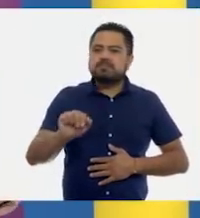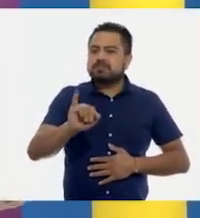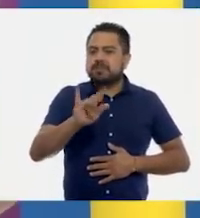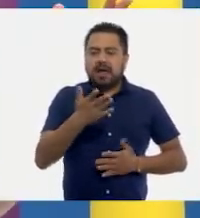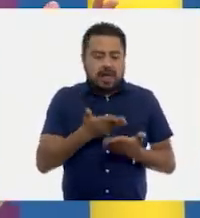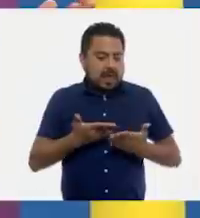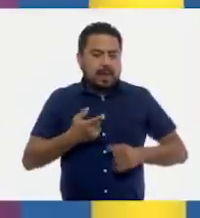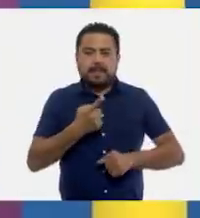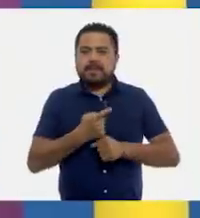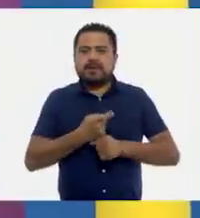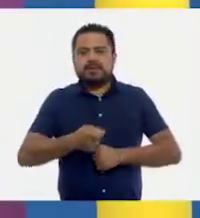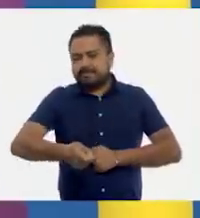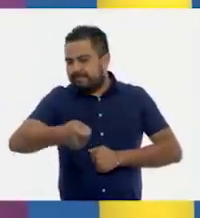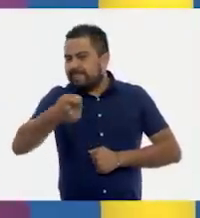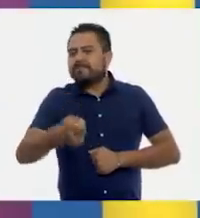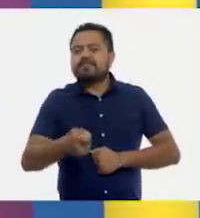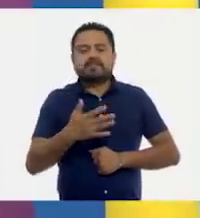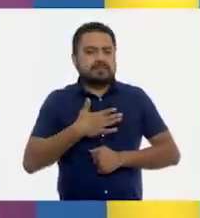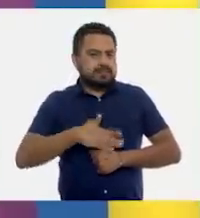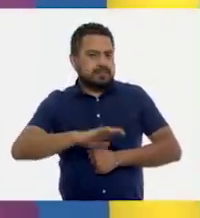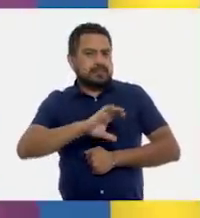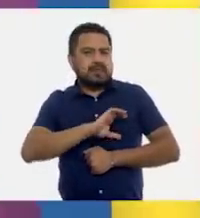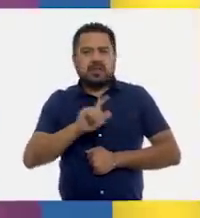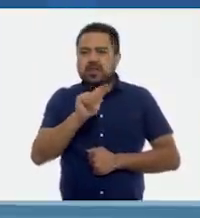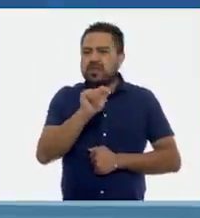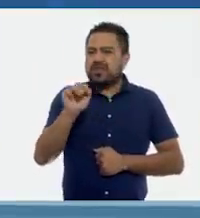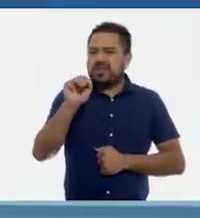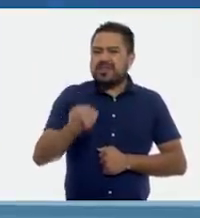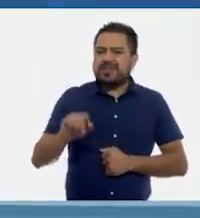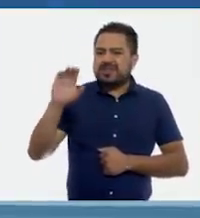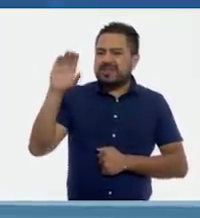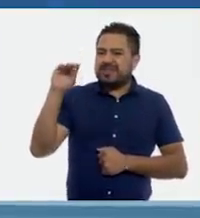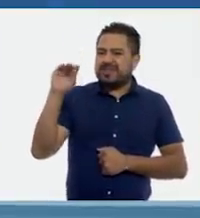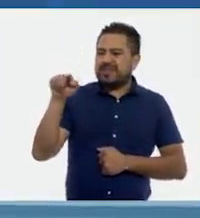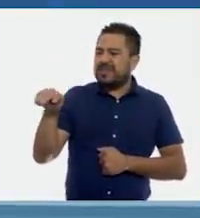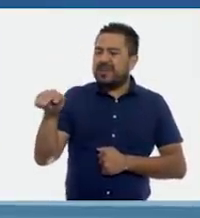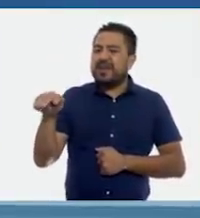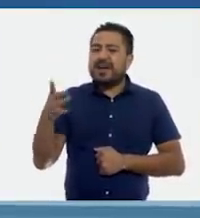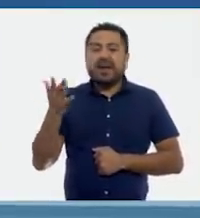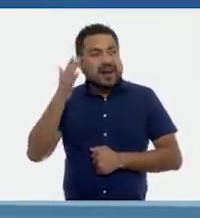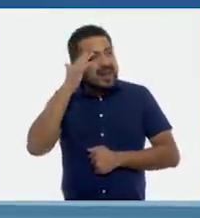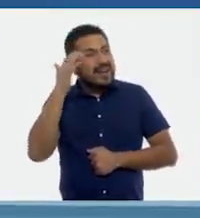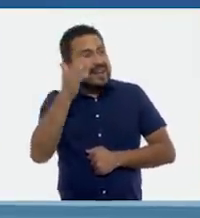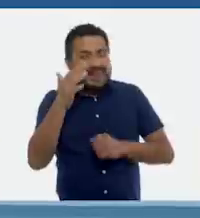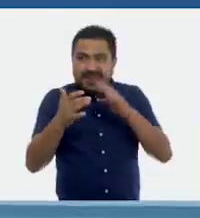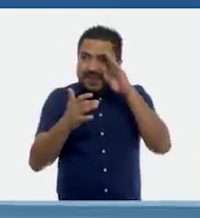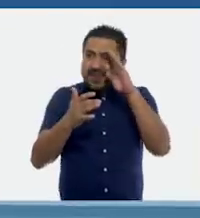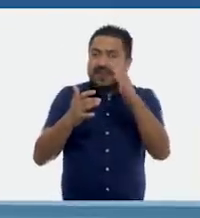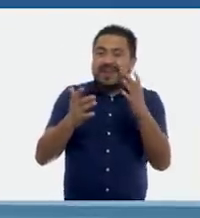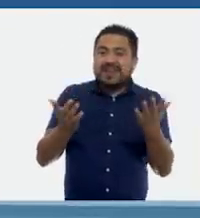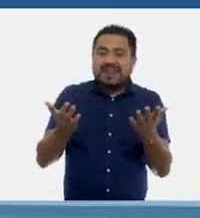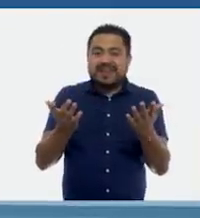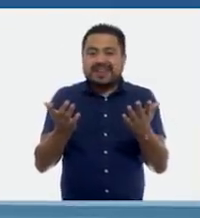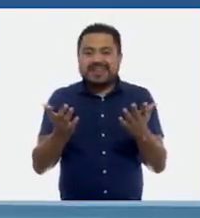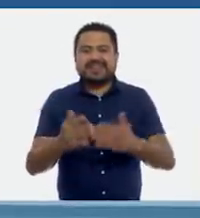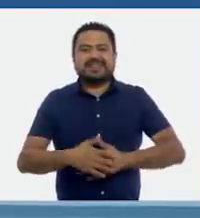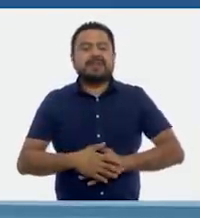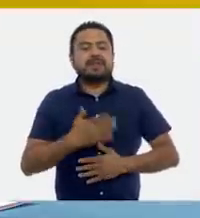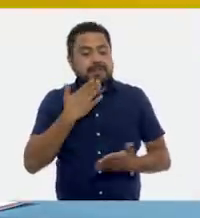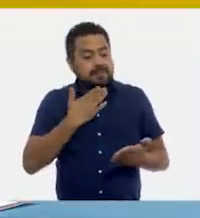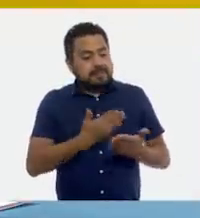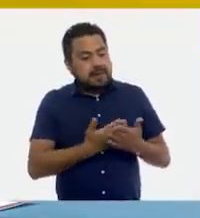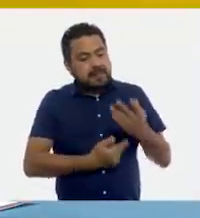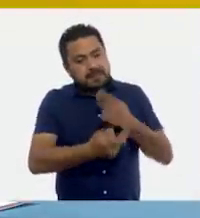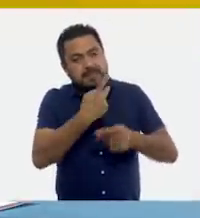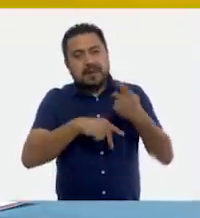Pasemos primero a saludar, claro que sí, a mi querido Ton. ¿Cómo estás, Ton? ¡Hola! ¡Hola, Lari! Y bienvenida,